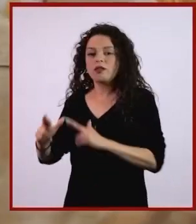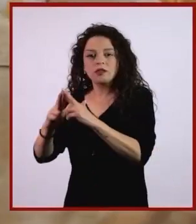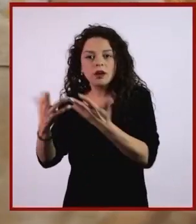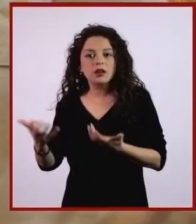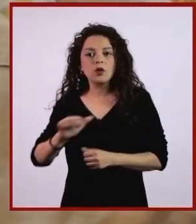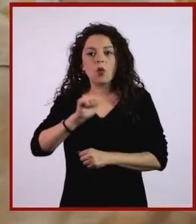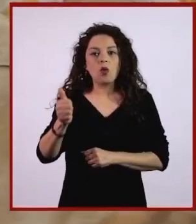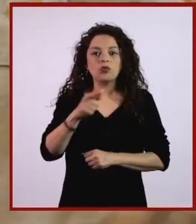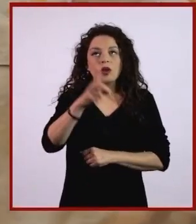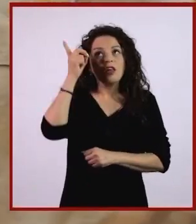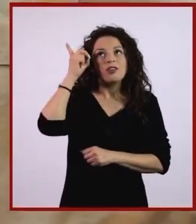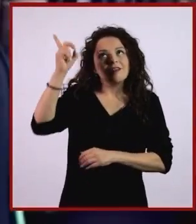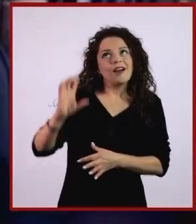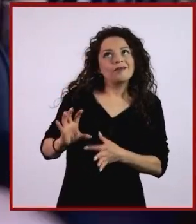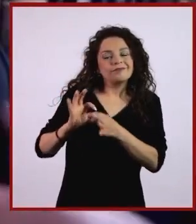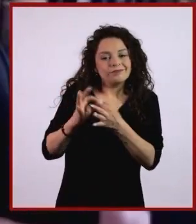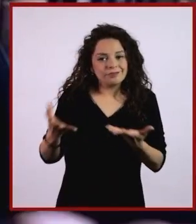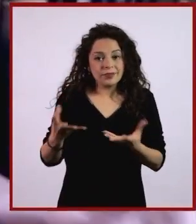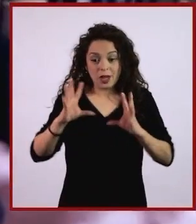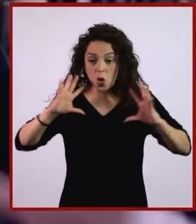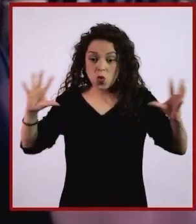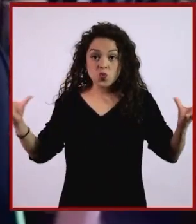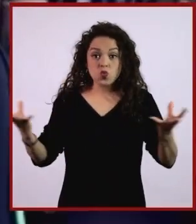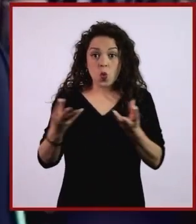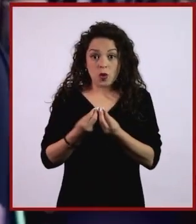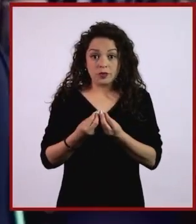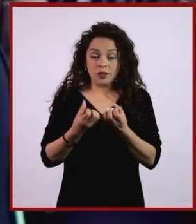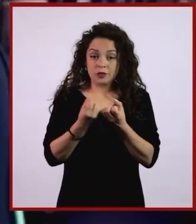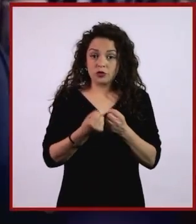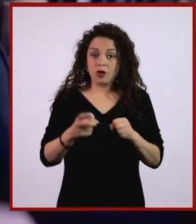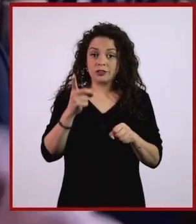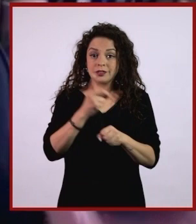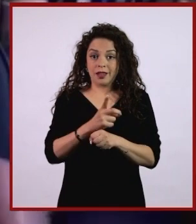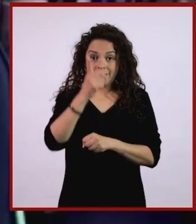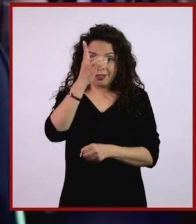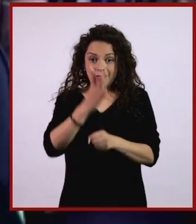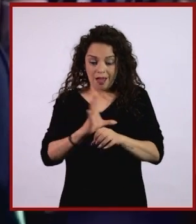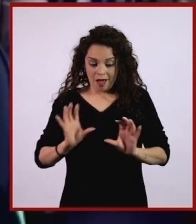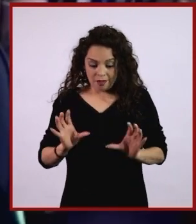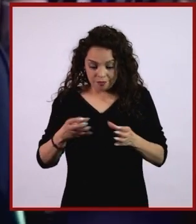de la religión, de la relación con los dioses, y todas juntas creaban una sociedad